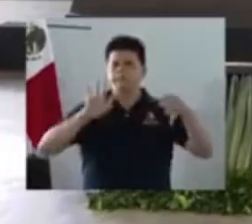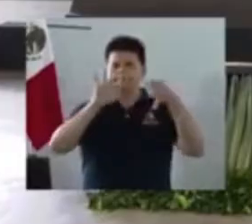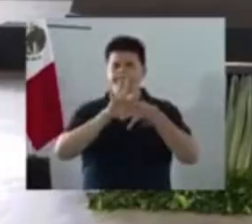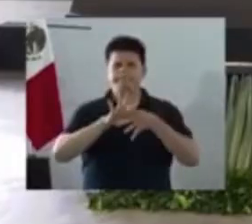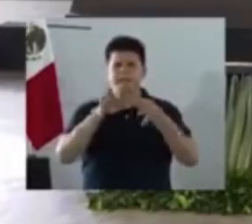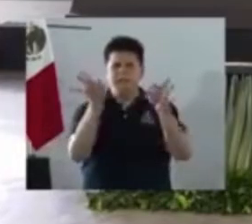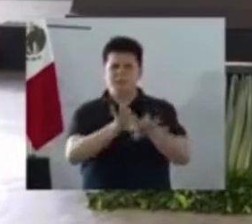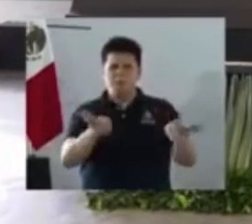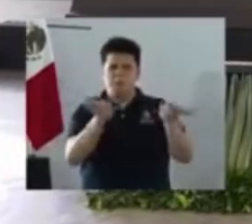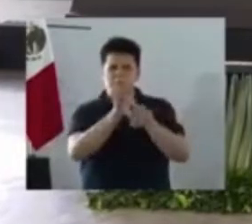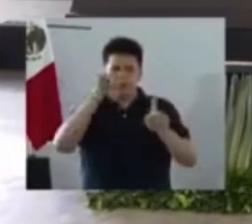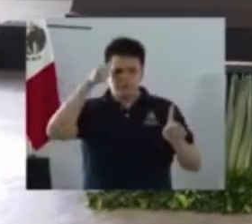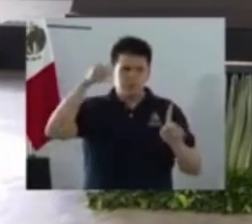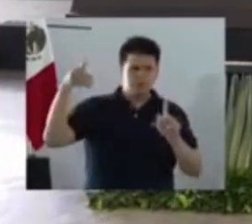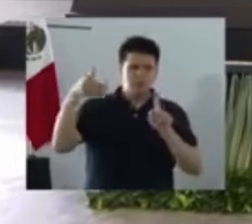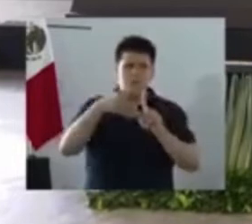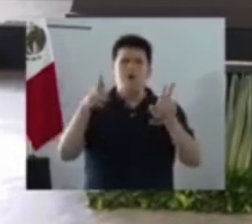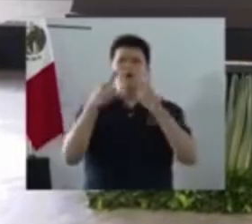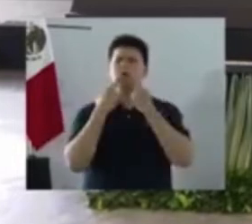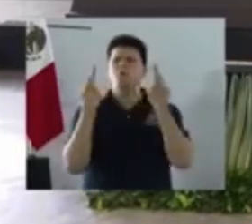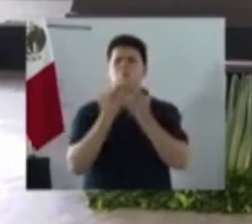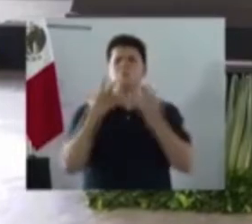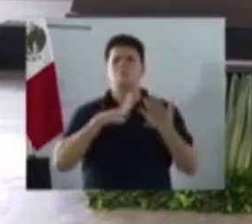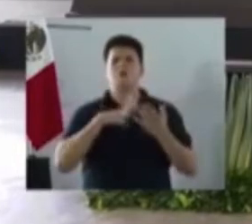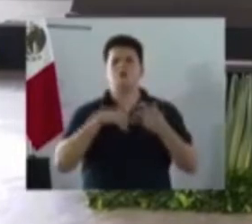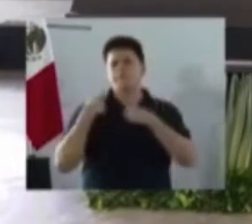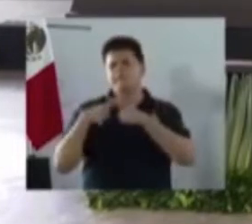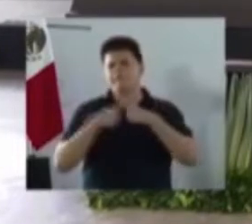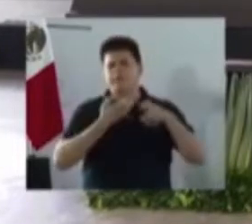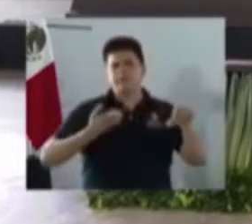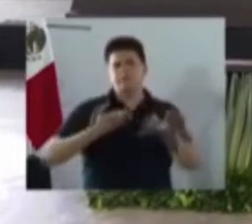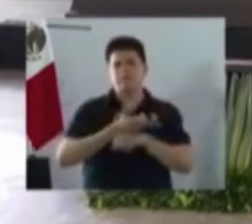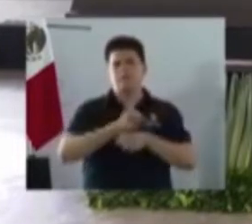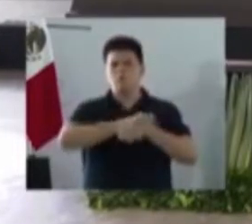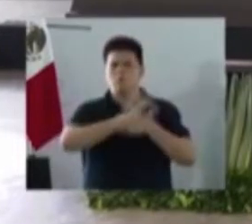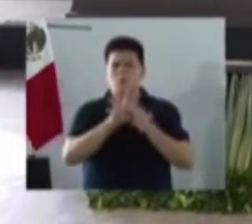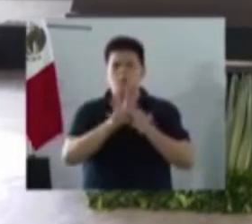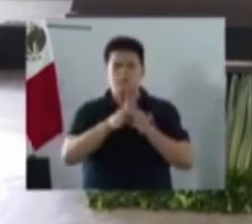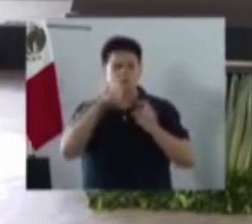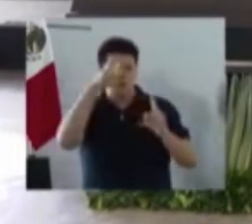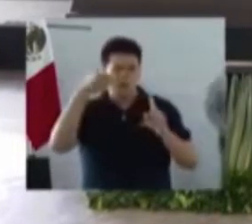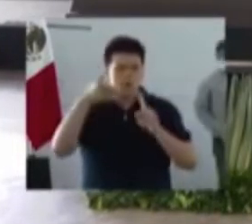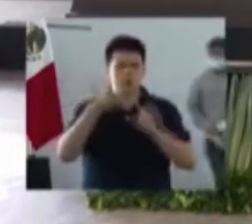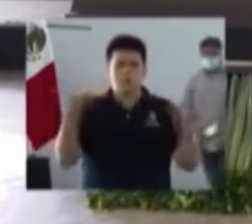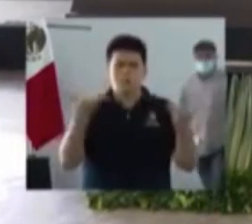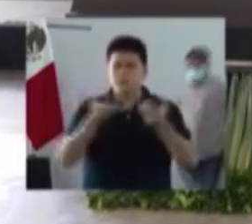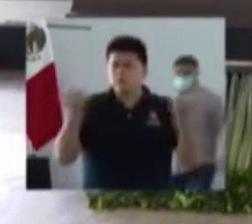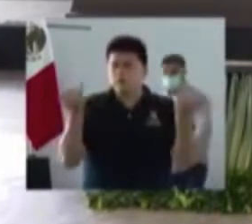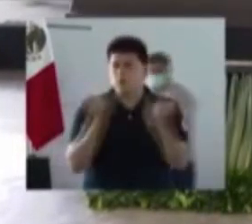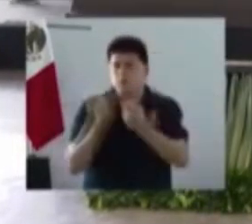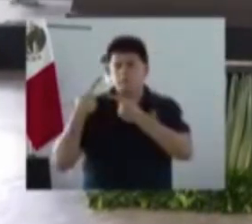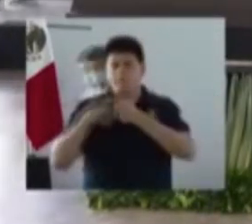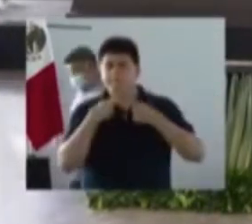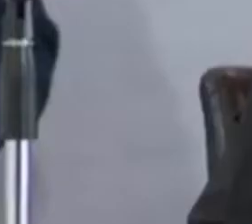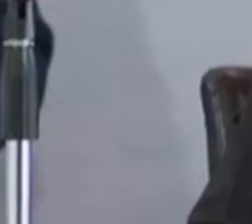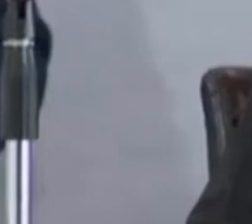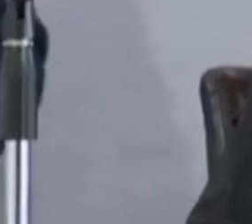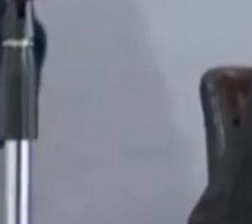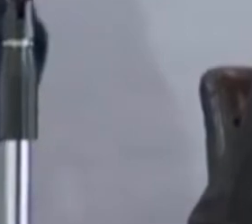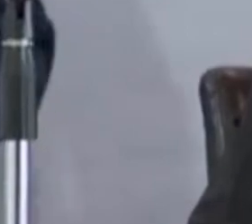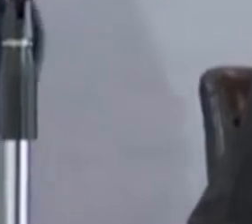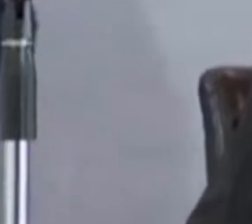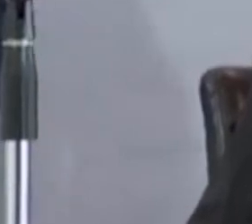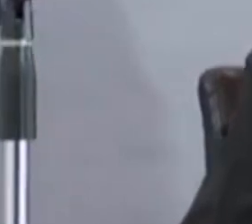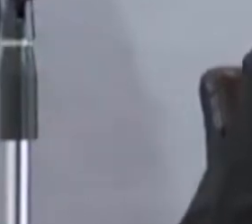los gobernadores al término de la treceava reunión interestatal COVID-19, cuyo anfitrión fue el gobernador de Nuevo